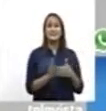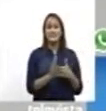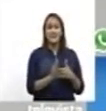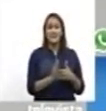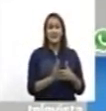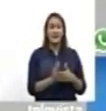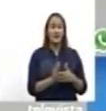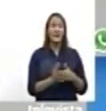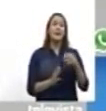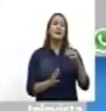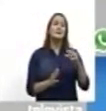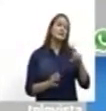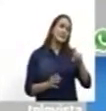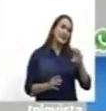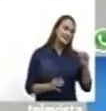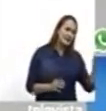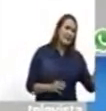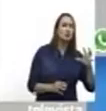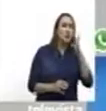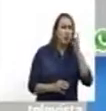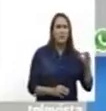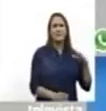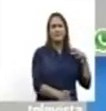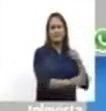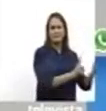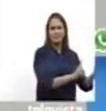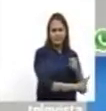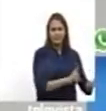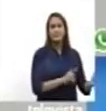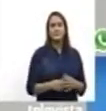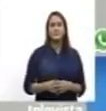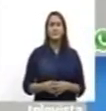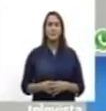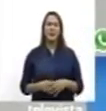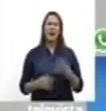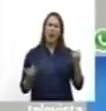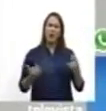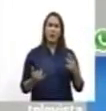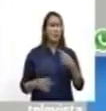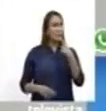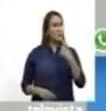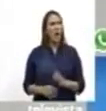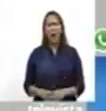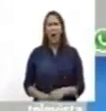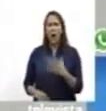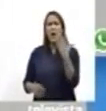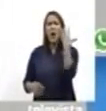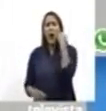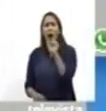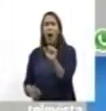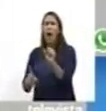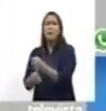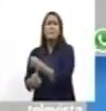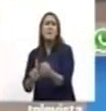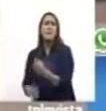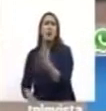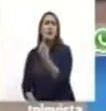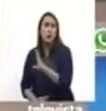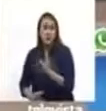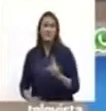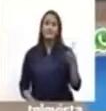hombres. Hoy ya no podemos ser tan claros en señalar que es la mujer la única víctima en la violencia